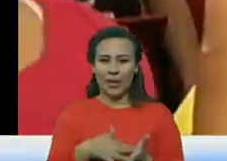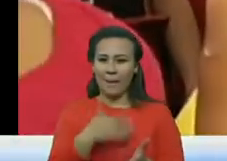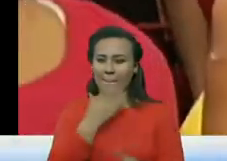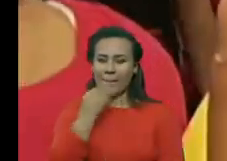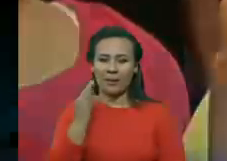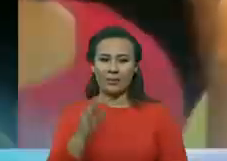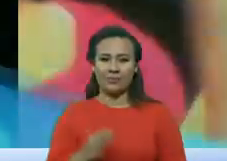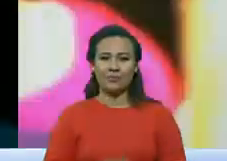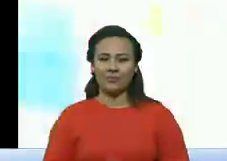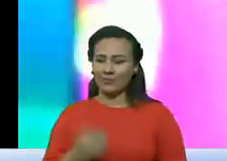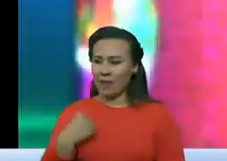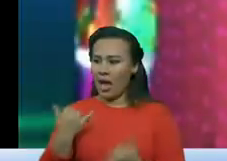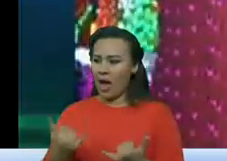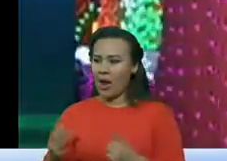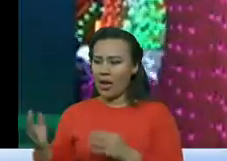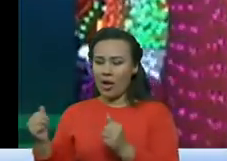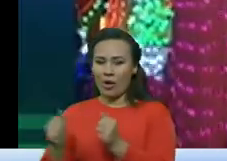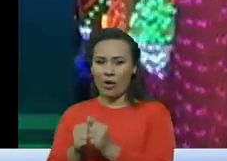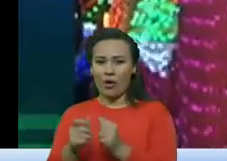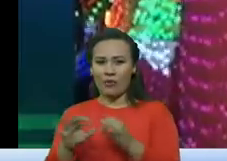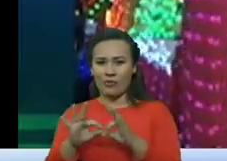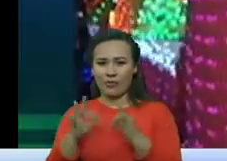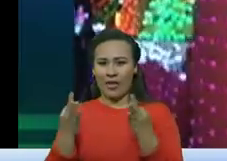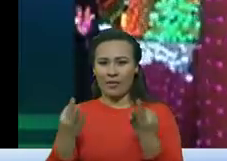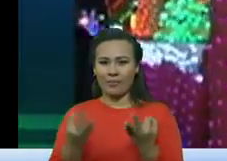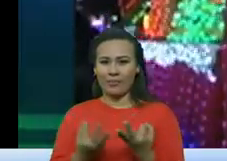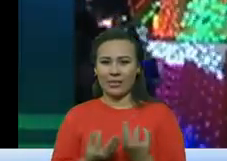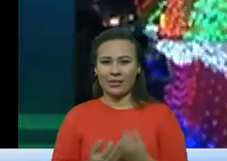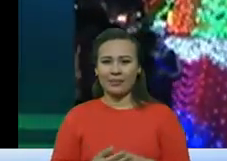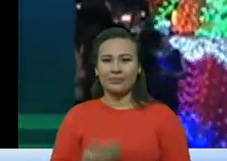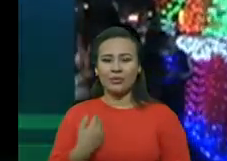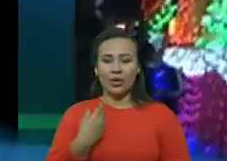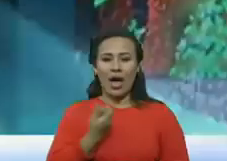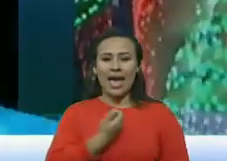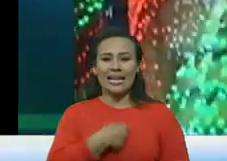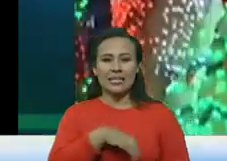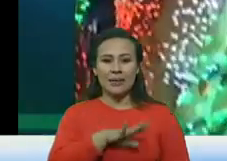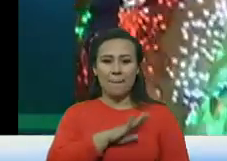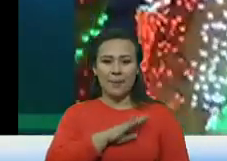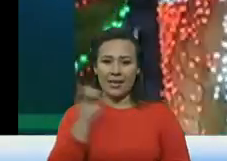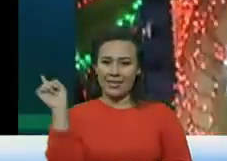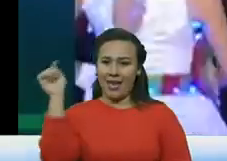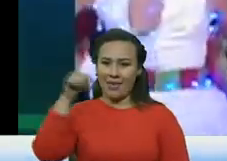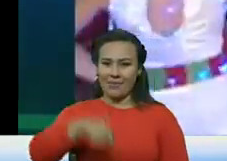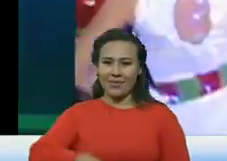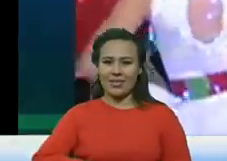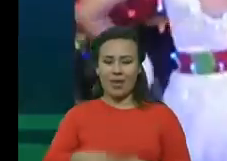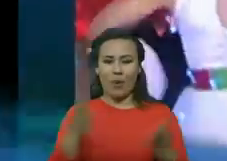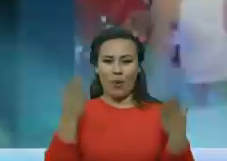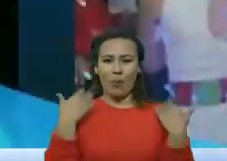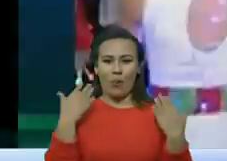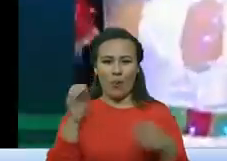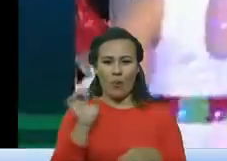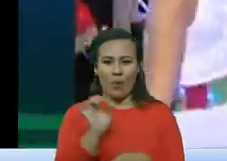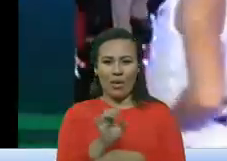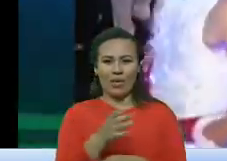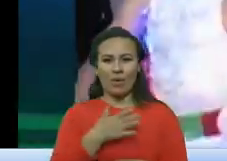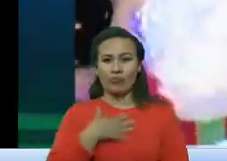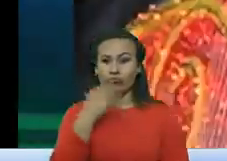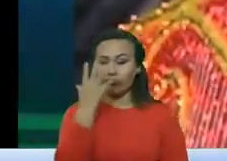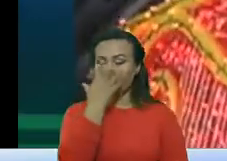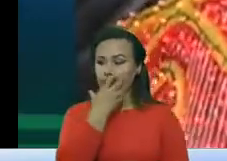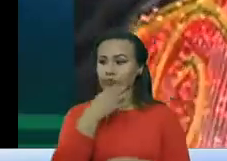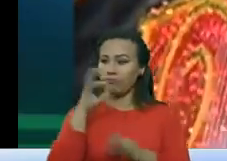familia estamos bien aquí. Ya me vine de toda España a recibir aquí a mi Ecuador. Excelente, excelente,